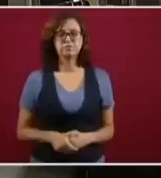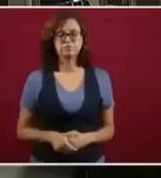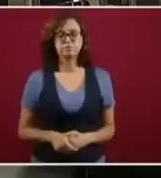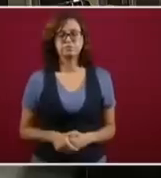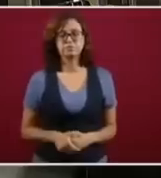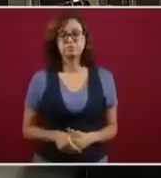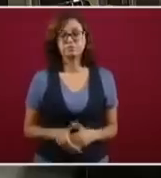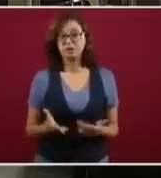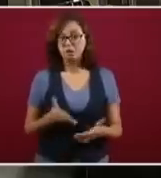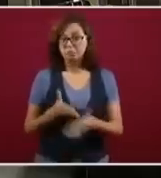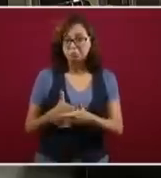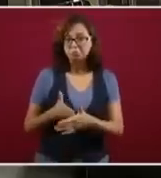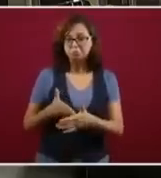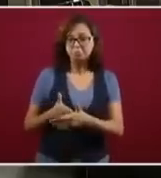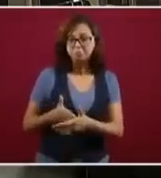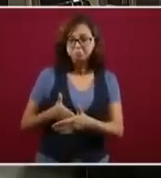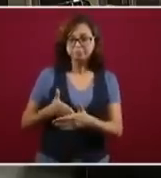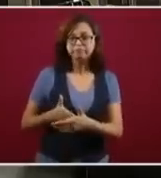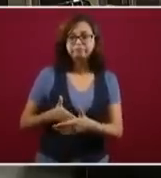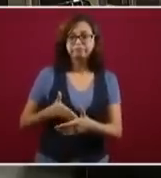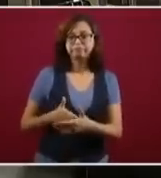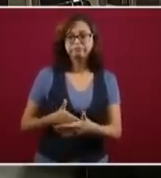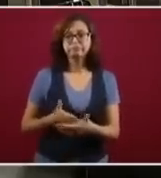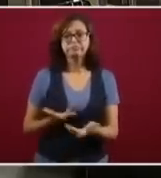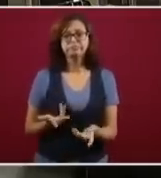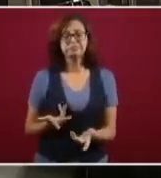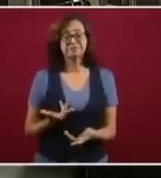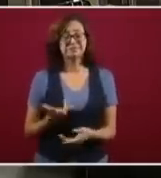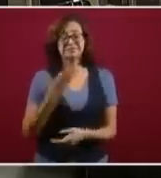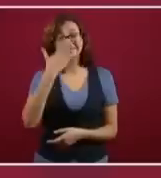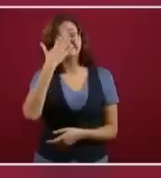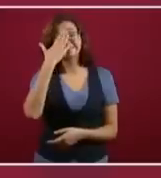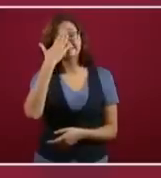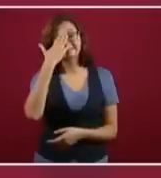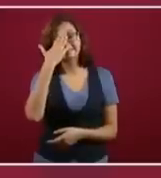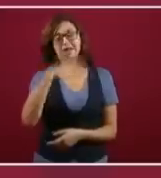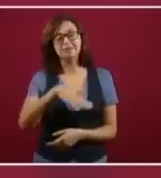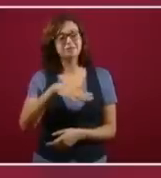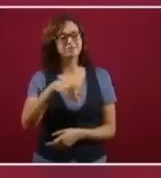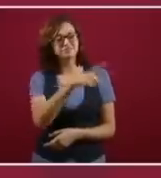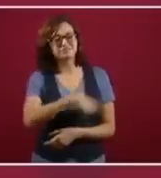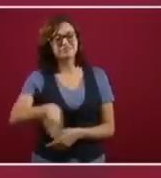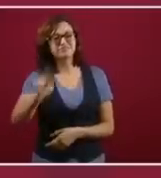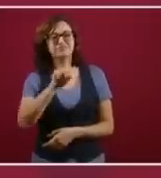se detiene? ¿Qué cosa es lo que no quieren?